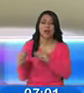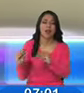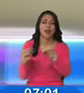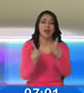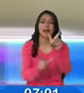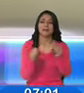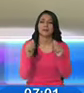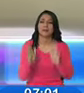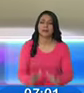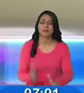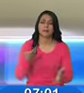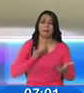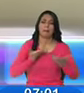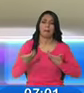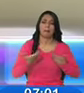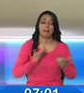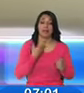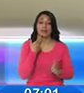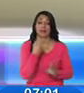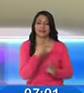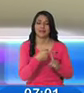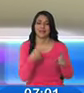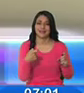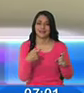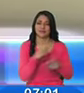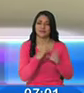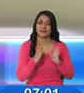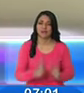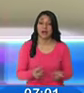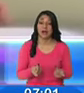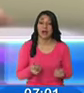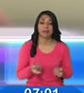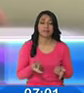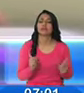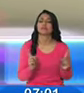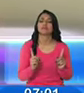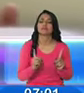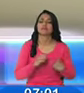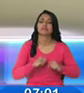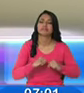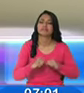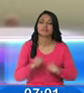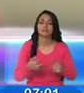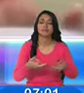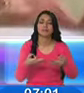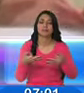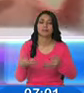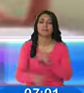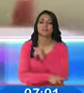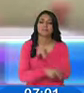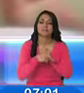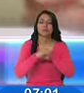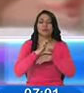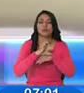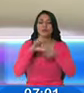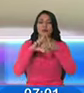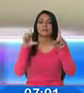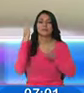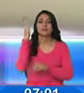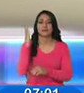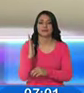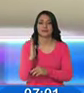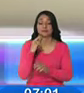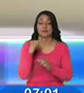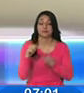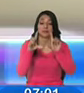asambleístas que han asegurado que el exfiscal no actuó con prontitud en los casos de Petroecuador y Odebrecht. El